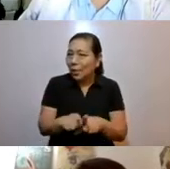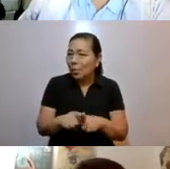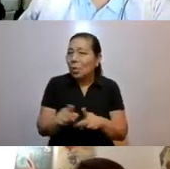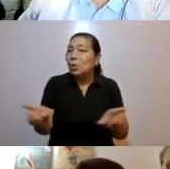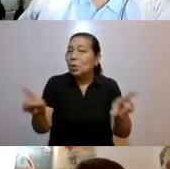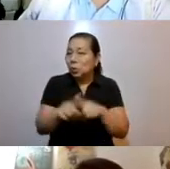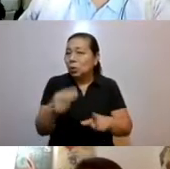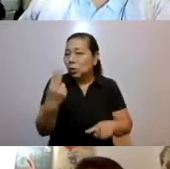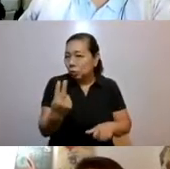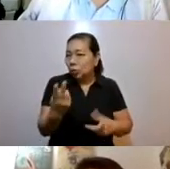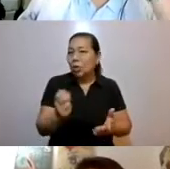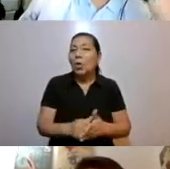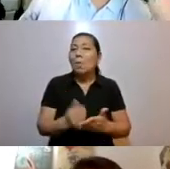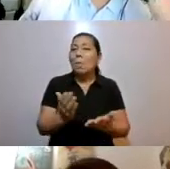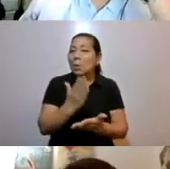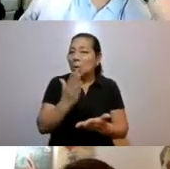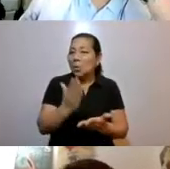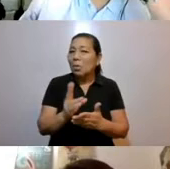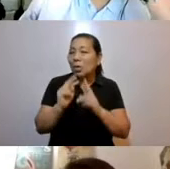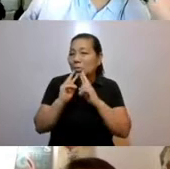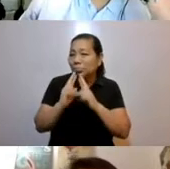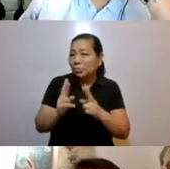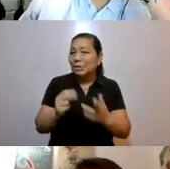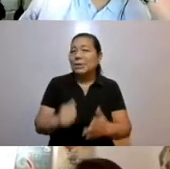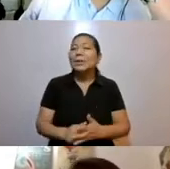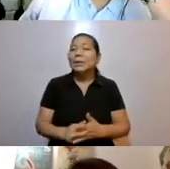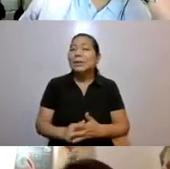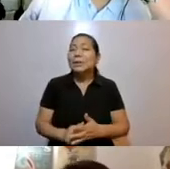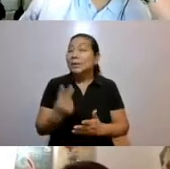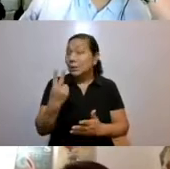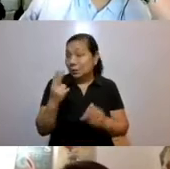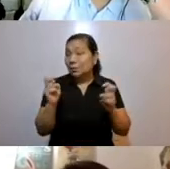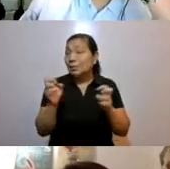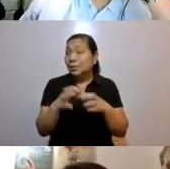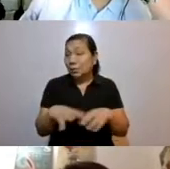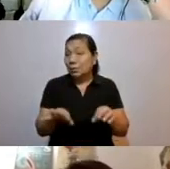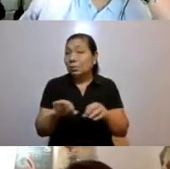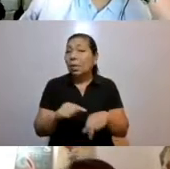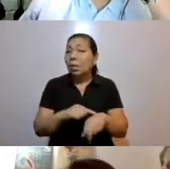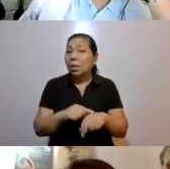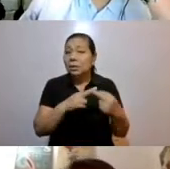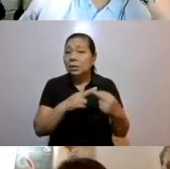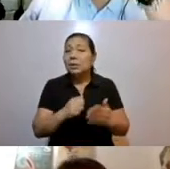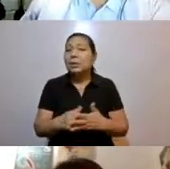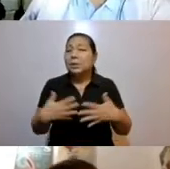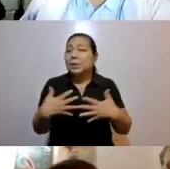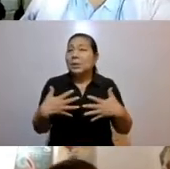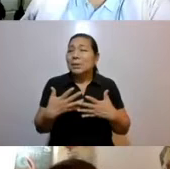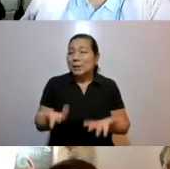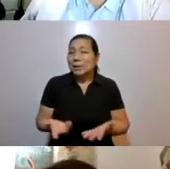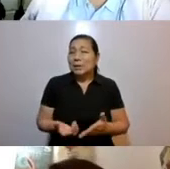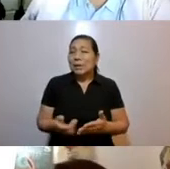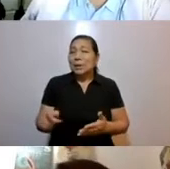pareja. Conflictos no resueltos. Un punto importante, temor al compromiso emocional, ¿no?